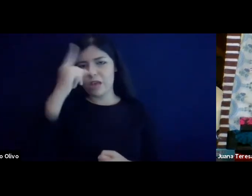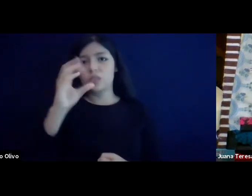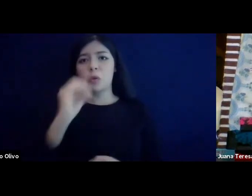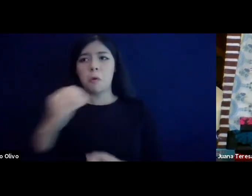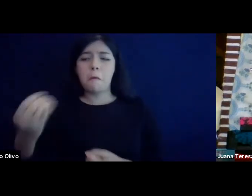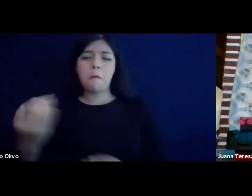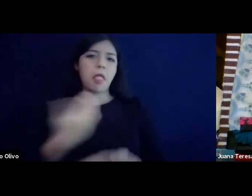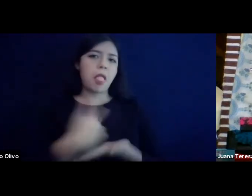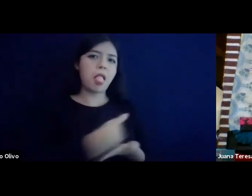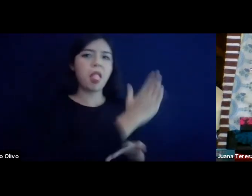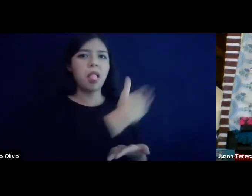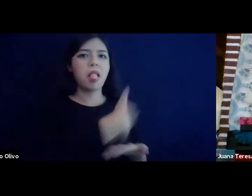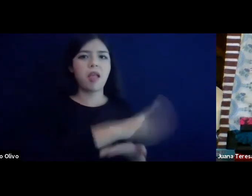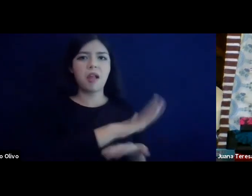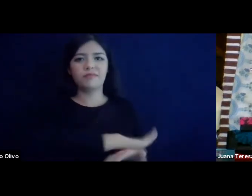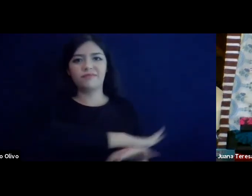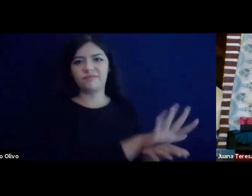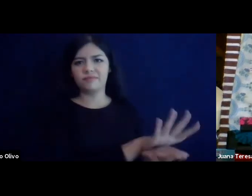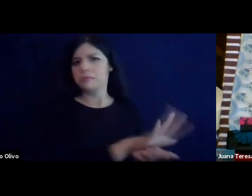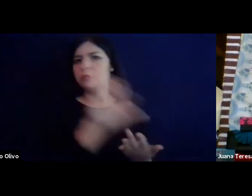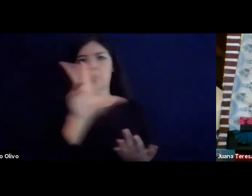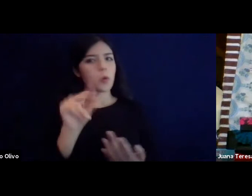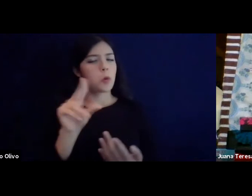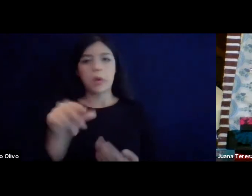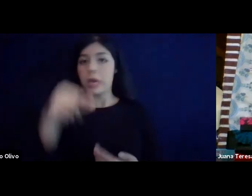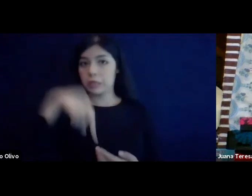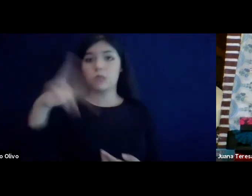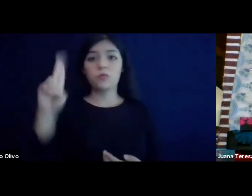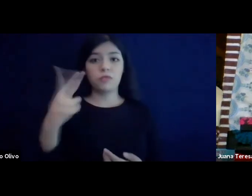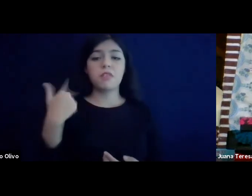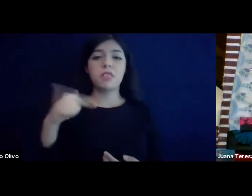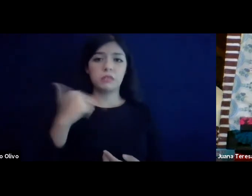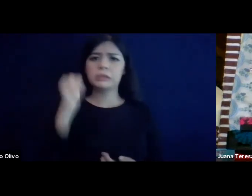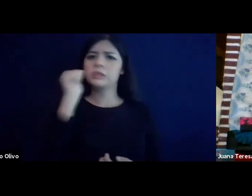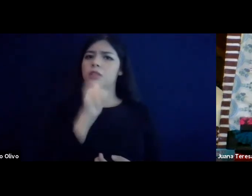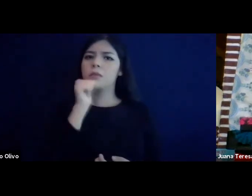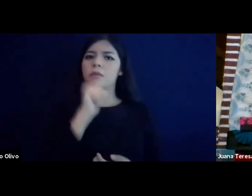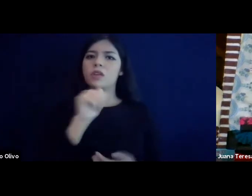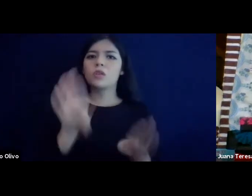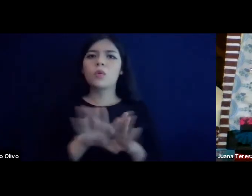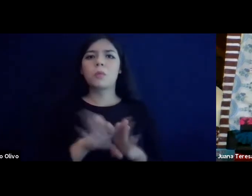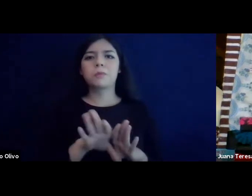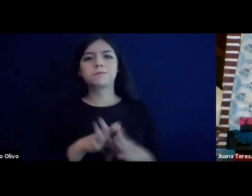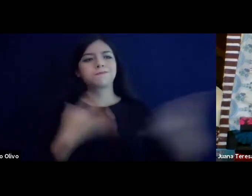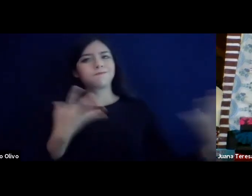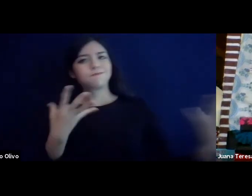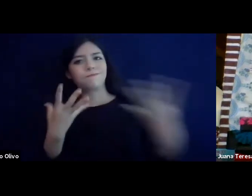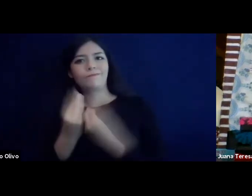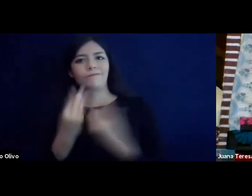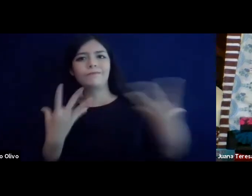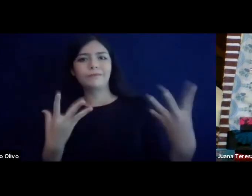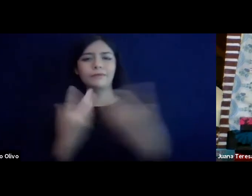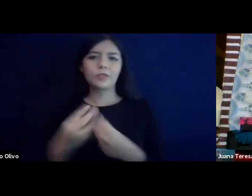relegada, ¿no? Siempre me he sentido incluida. De hecho, además de la labor docente con mis